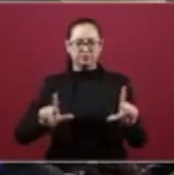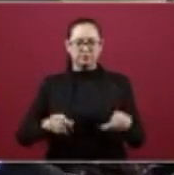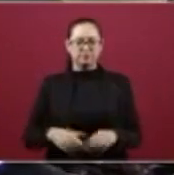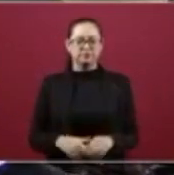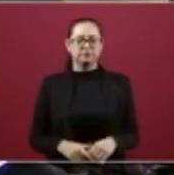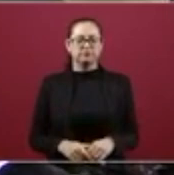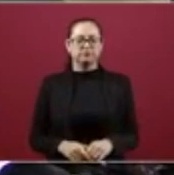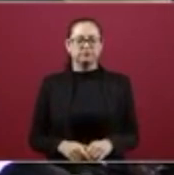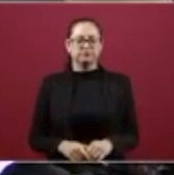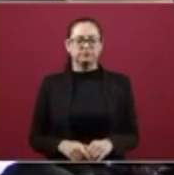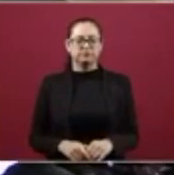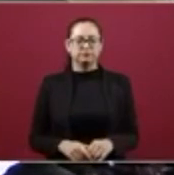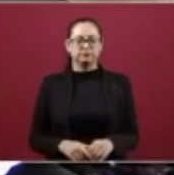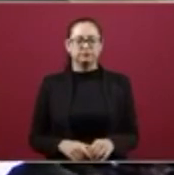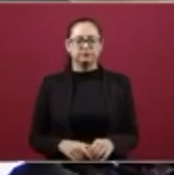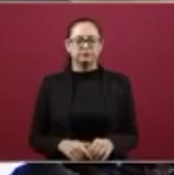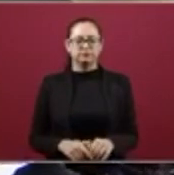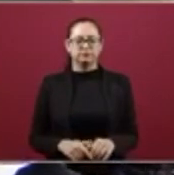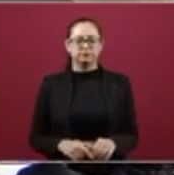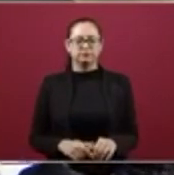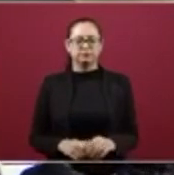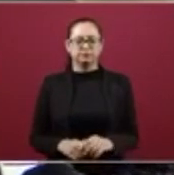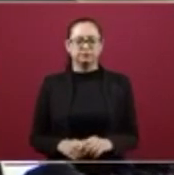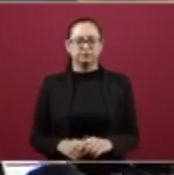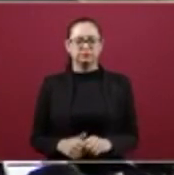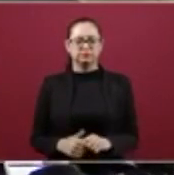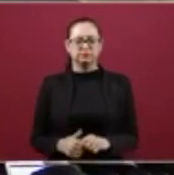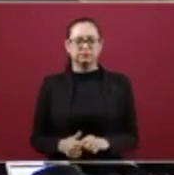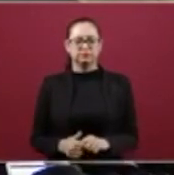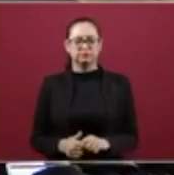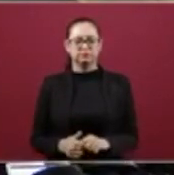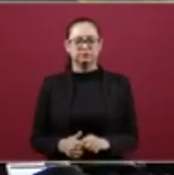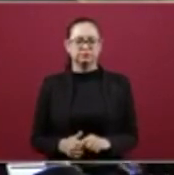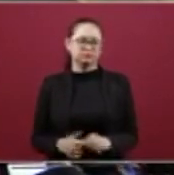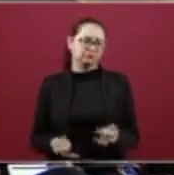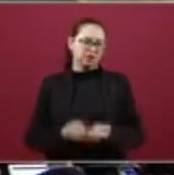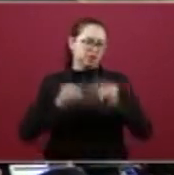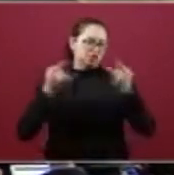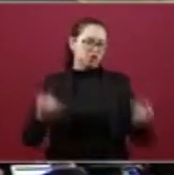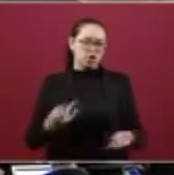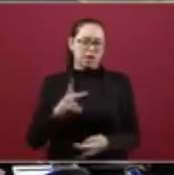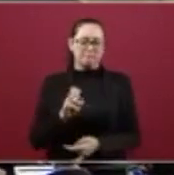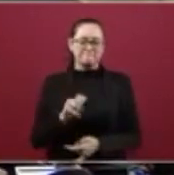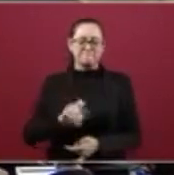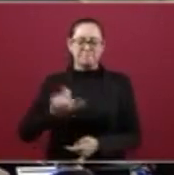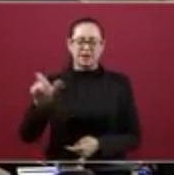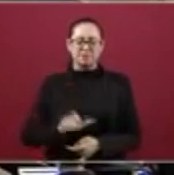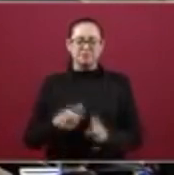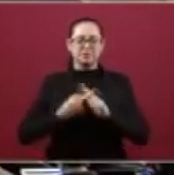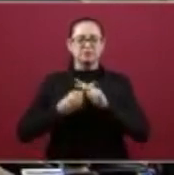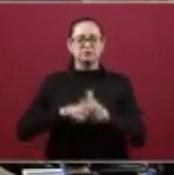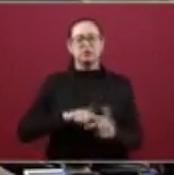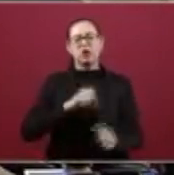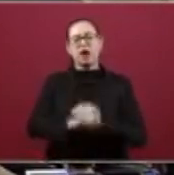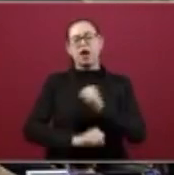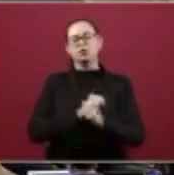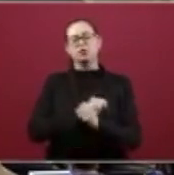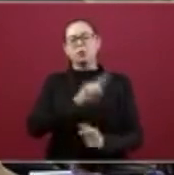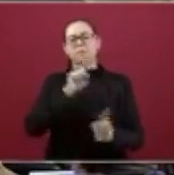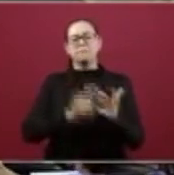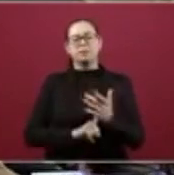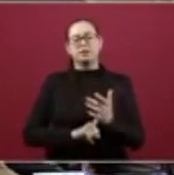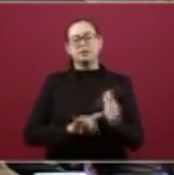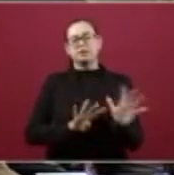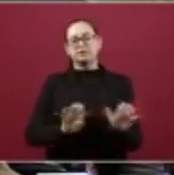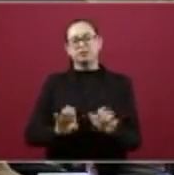la producción histórica de Pemex desde el año de 1960 y